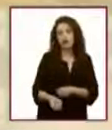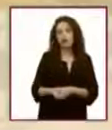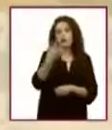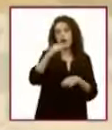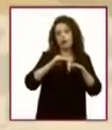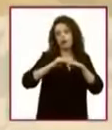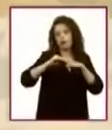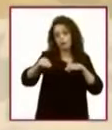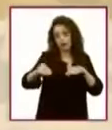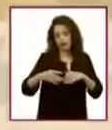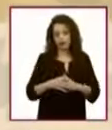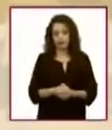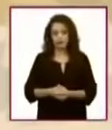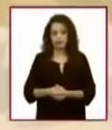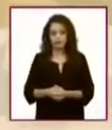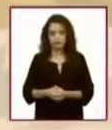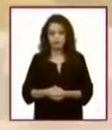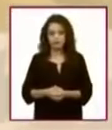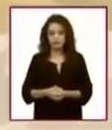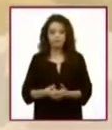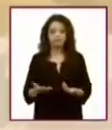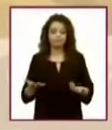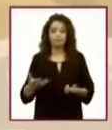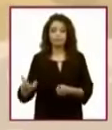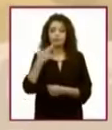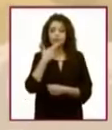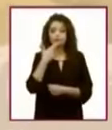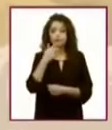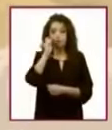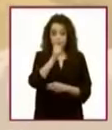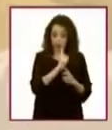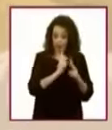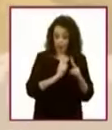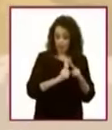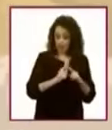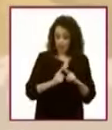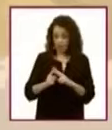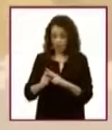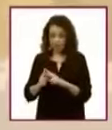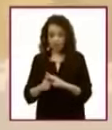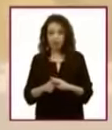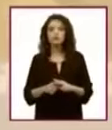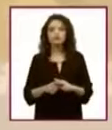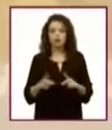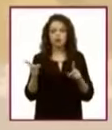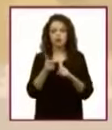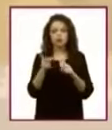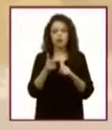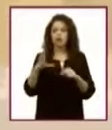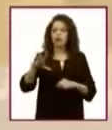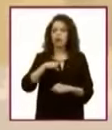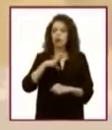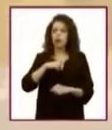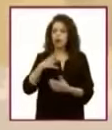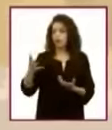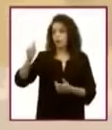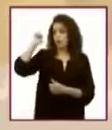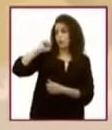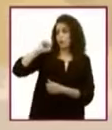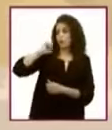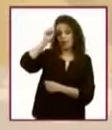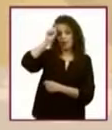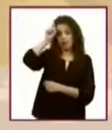una medición de terreno utilizando medios matemáticos se encuentra en el antiguo Egipto. La